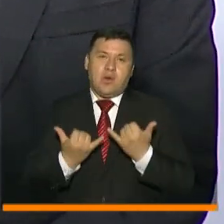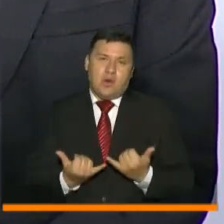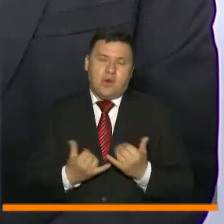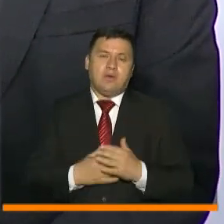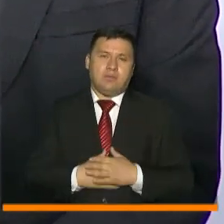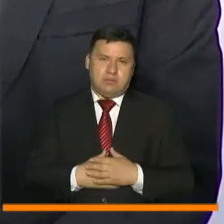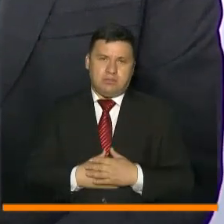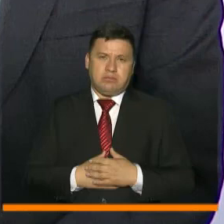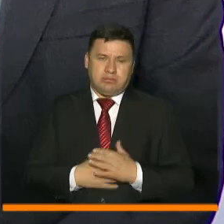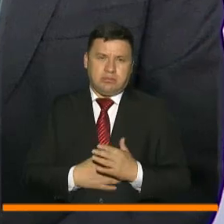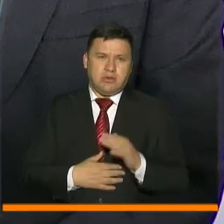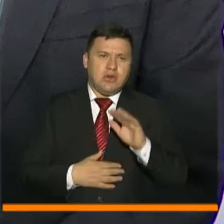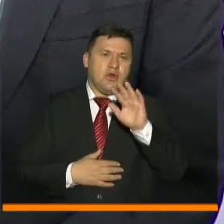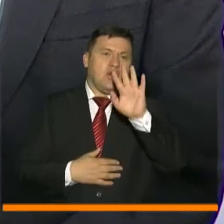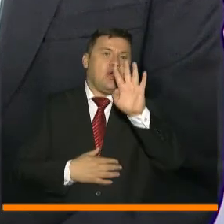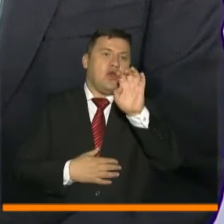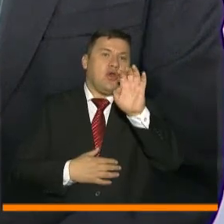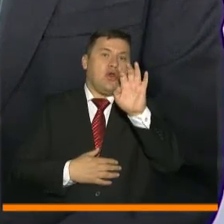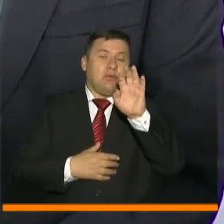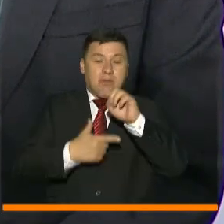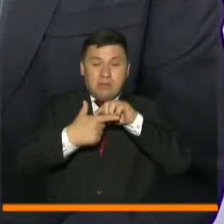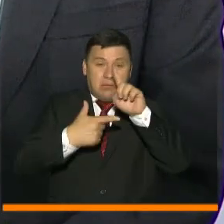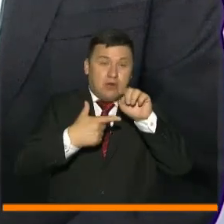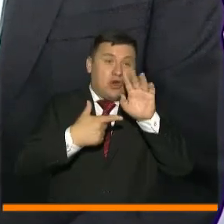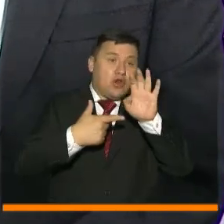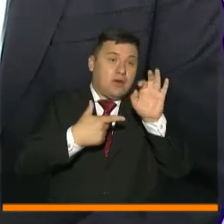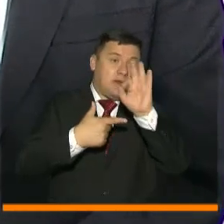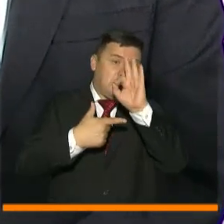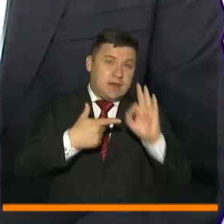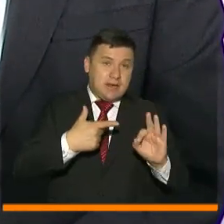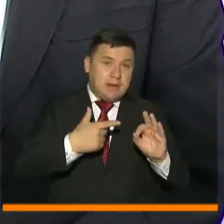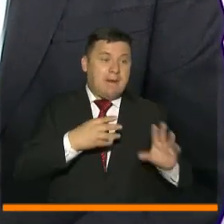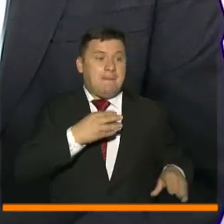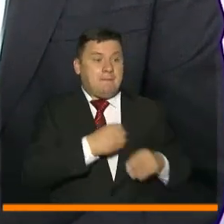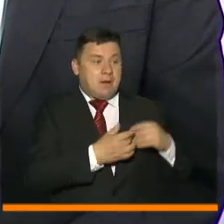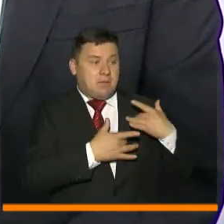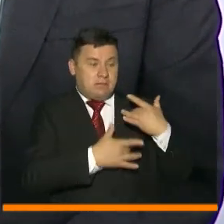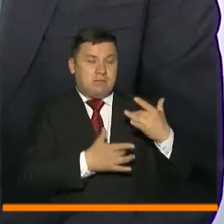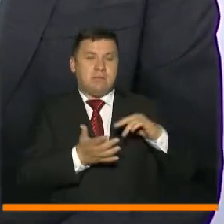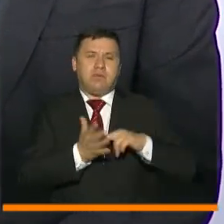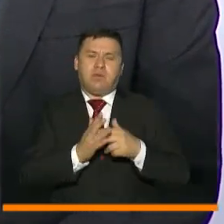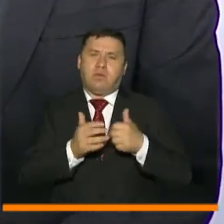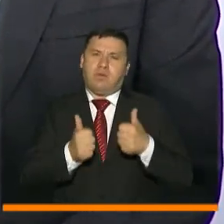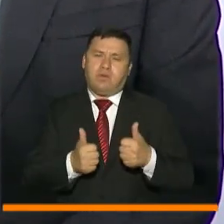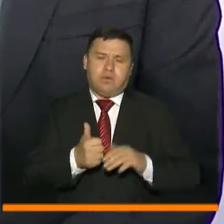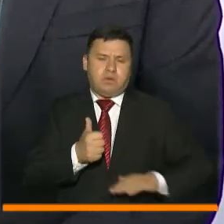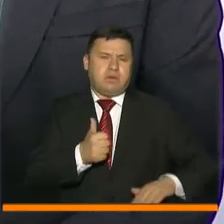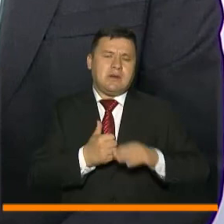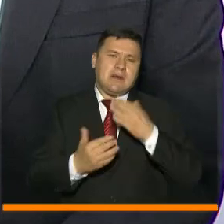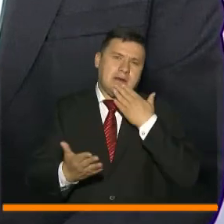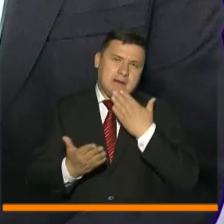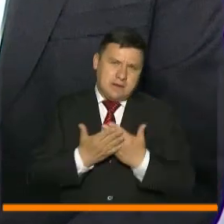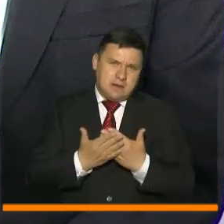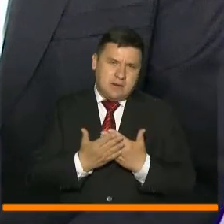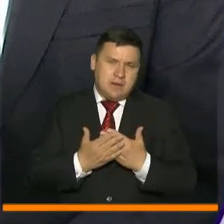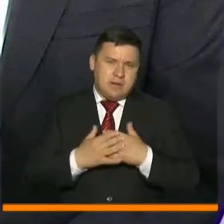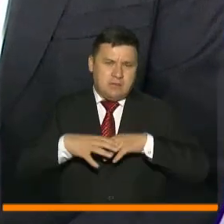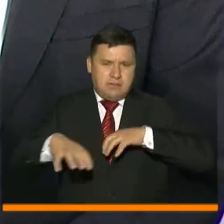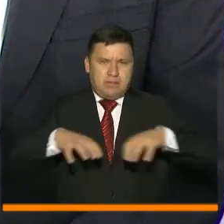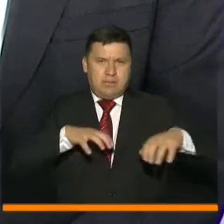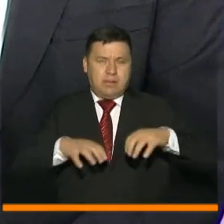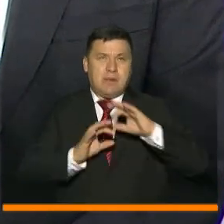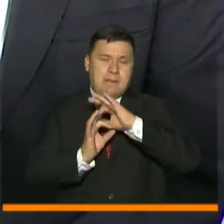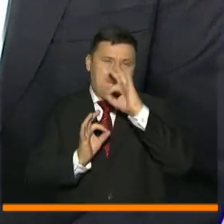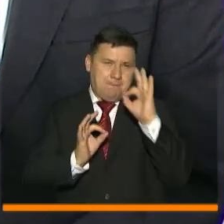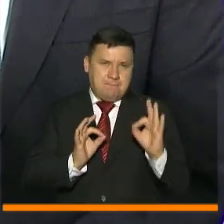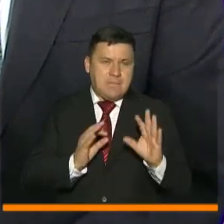estamos en el 95% de los mercados entregados versus los donados, y eso ha sido básicamente gracias al despliegue que hemos tenido en las